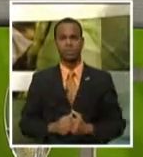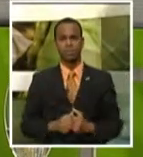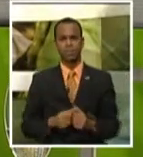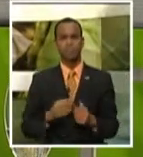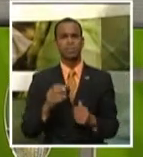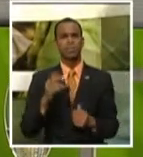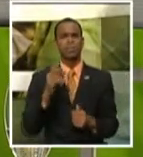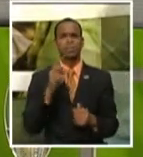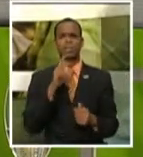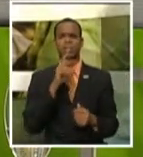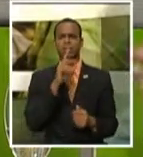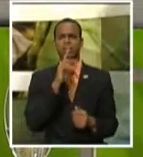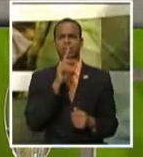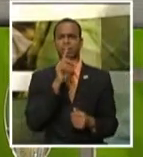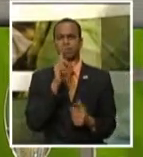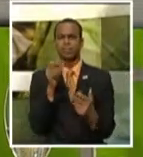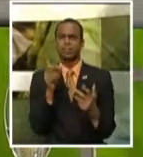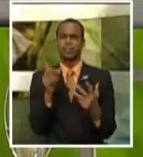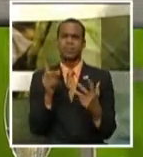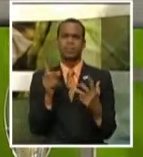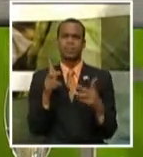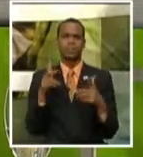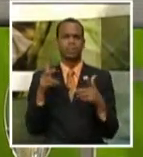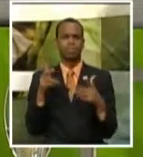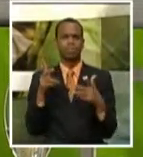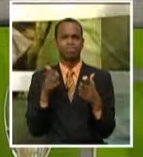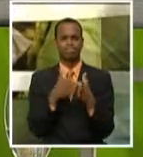dejan aperturada la